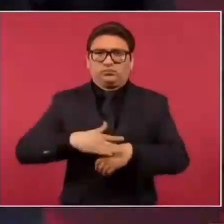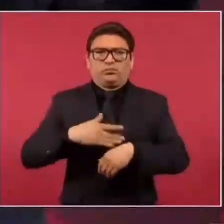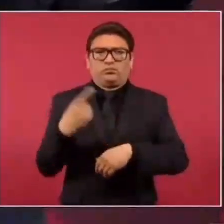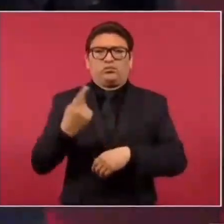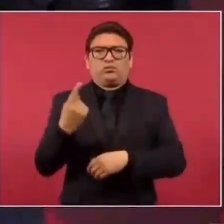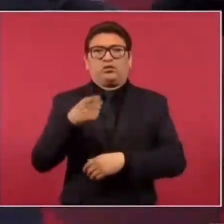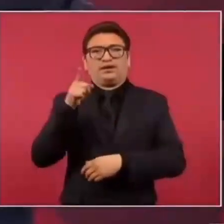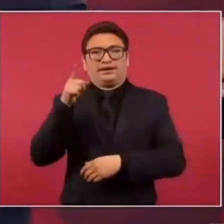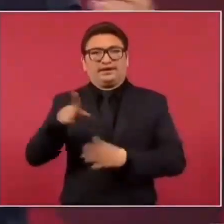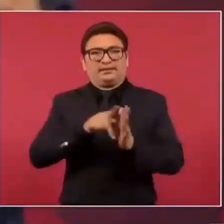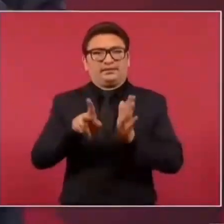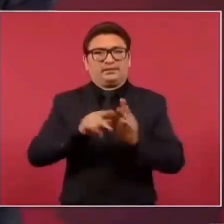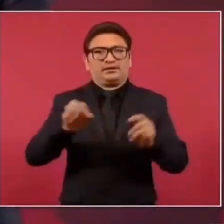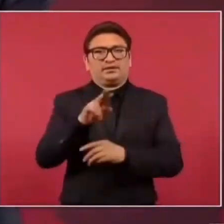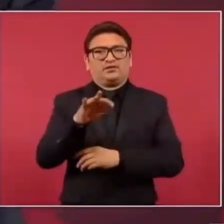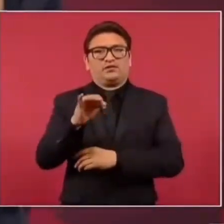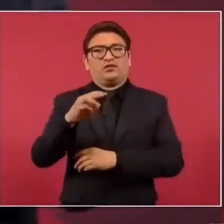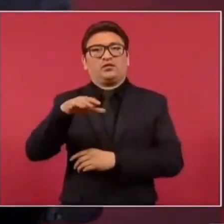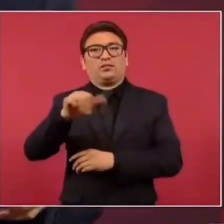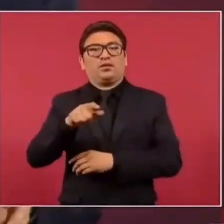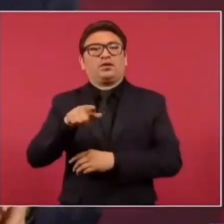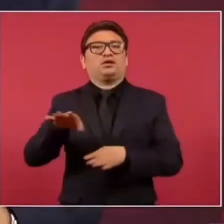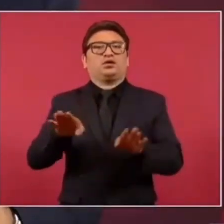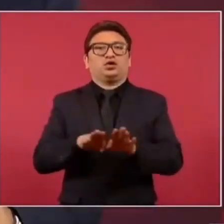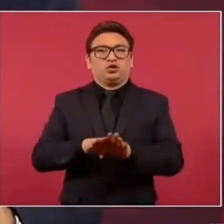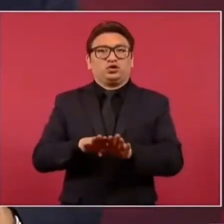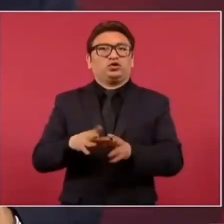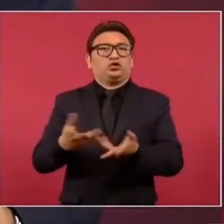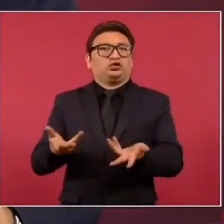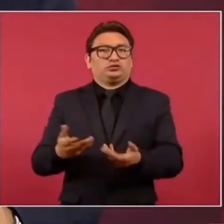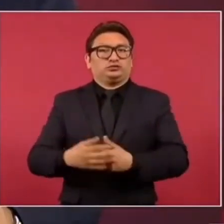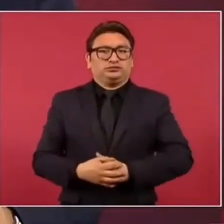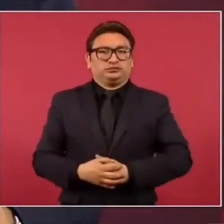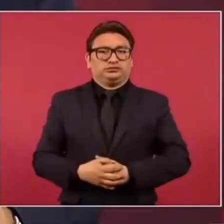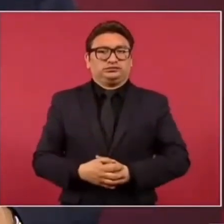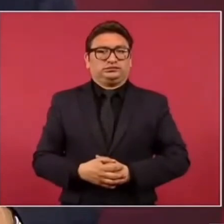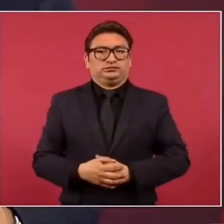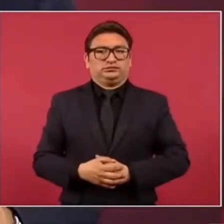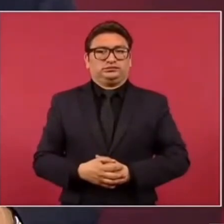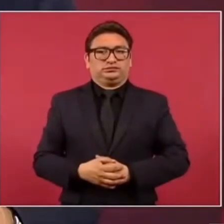Porque el Reforma pues es un pasquín,